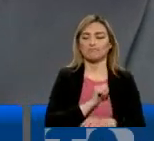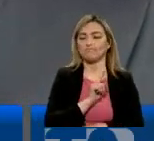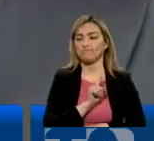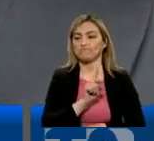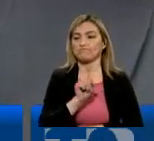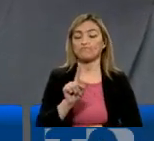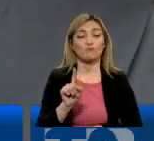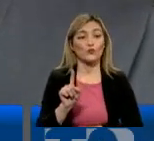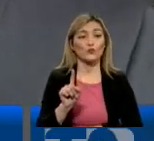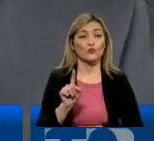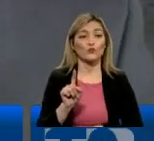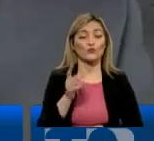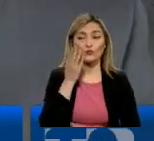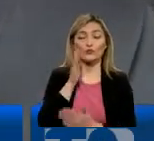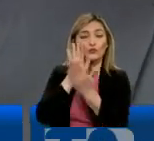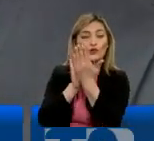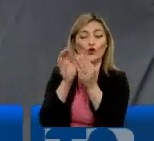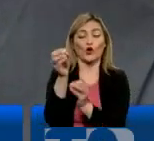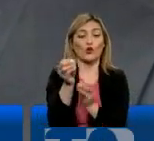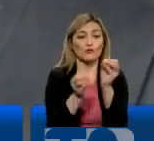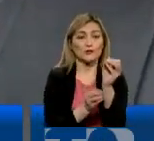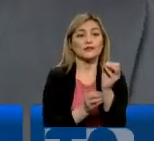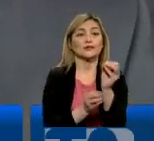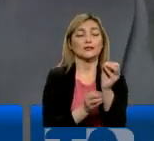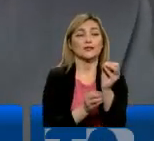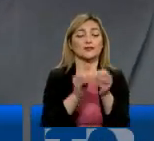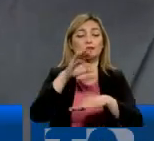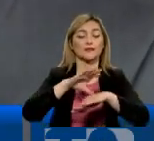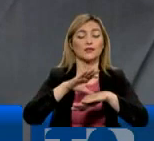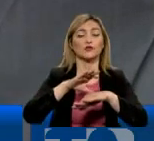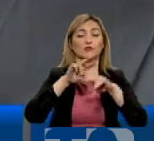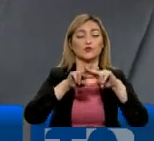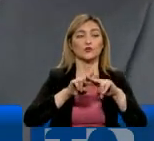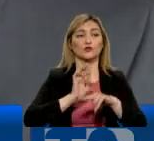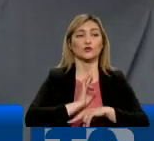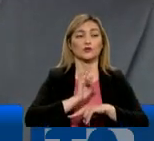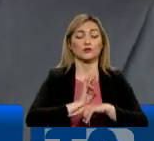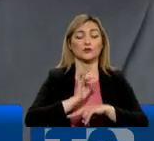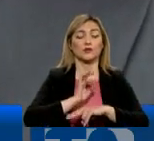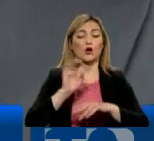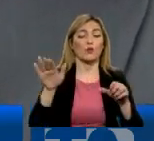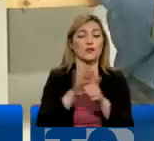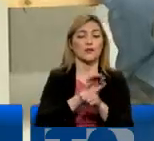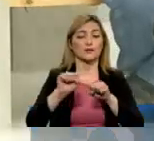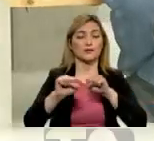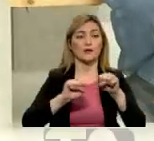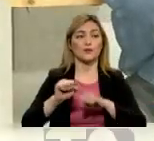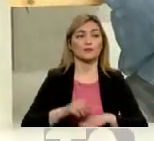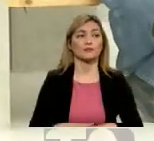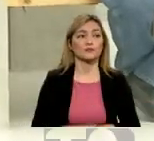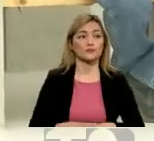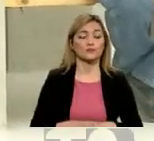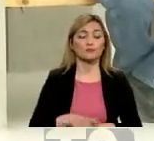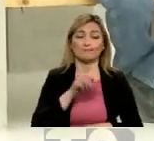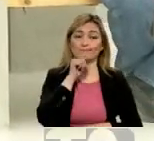acercarse ahí si tendrán que hacerlo físicamente a las oficinas y al centro de revisión técnica vehícular bicentenario para poder completar el trámite que a usted también